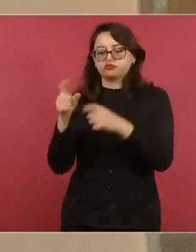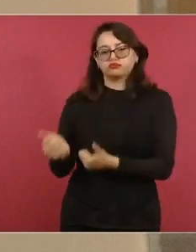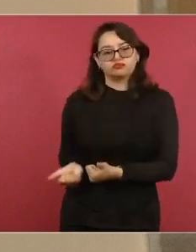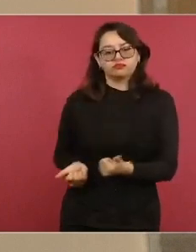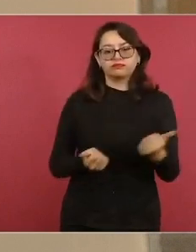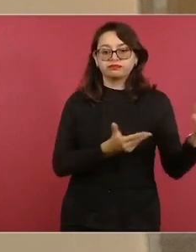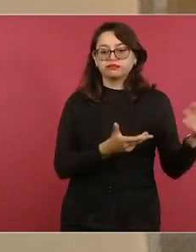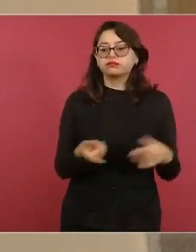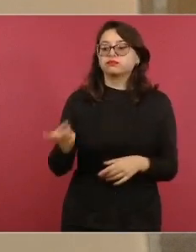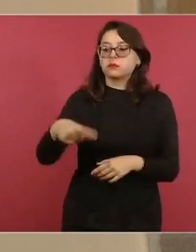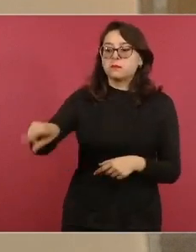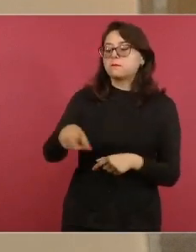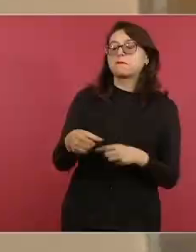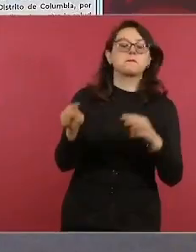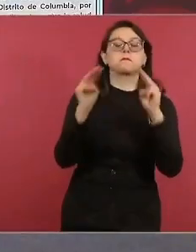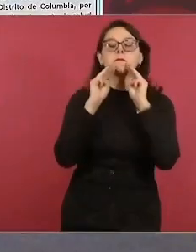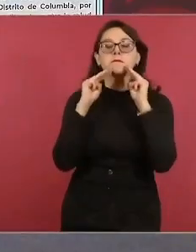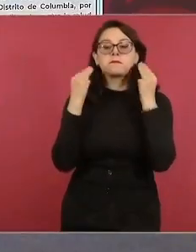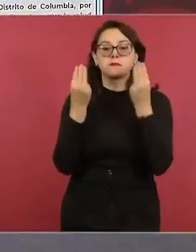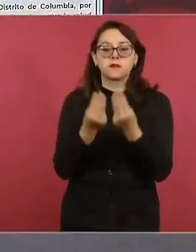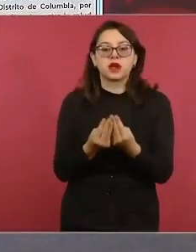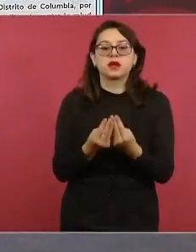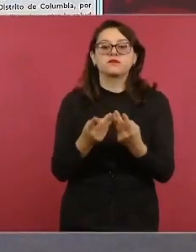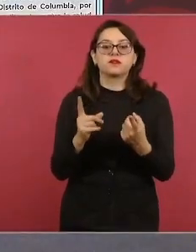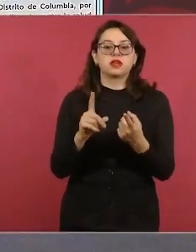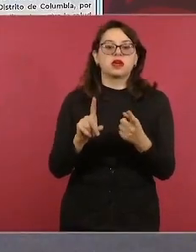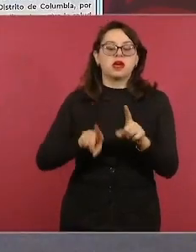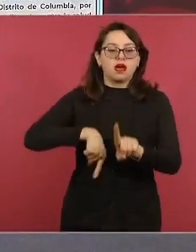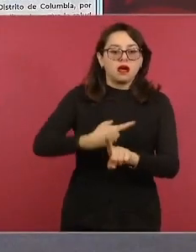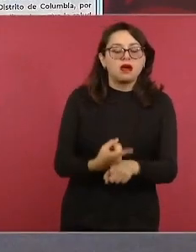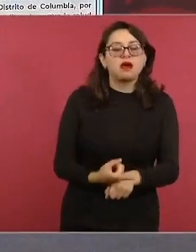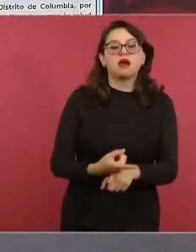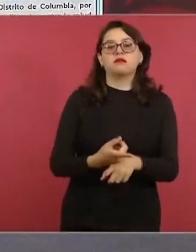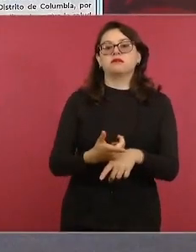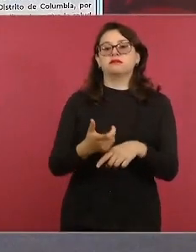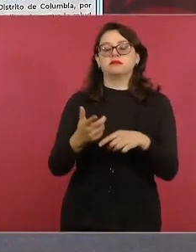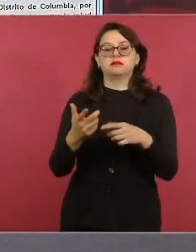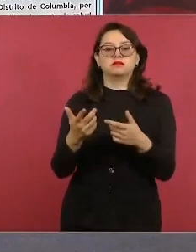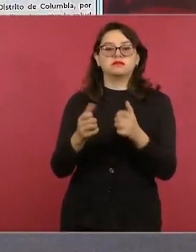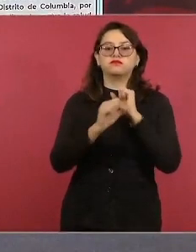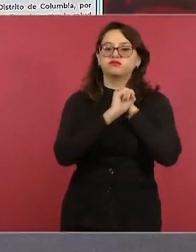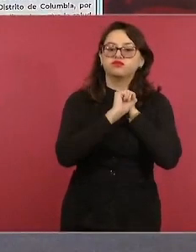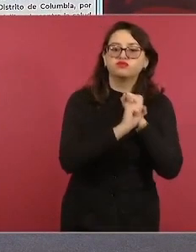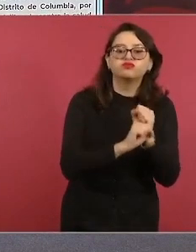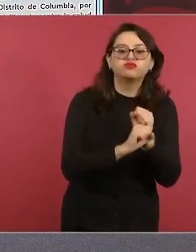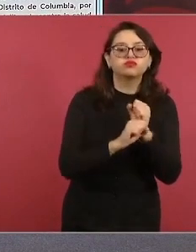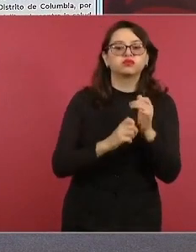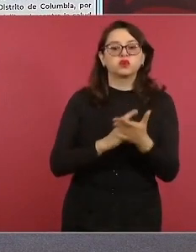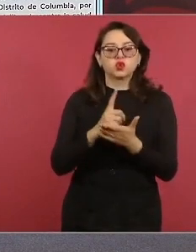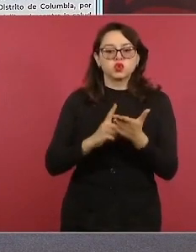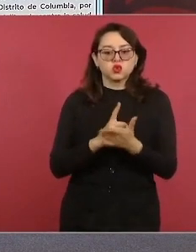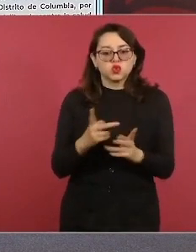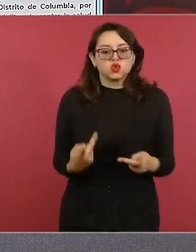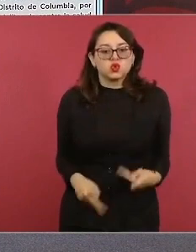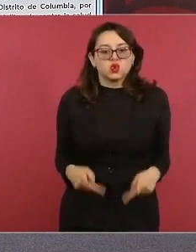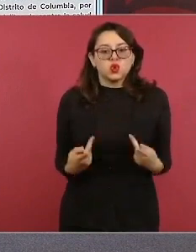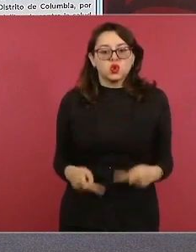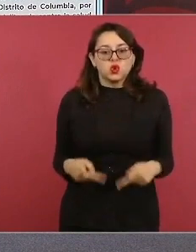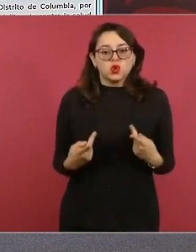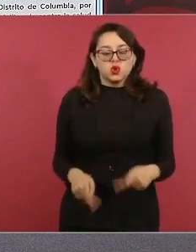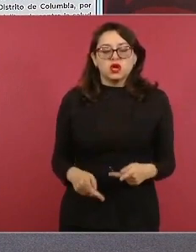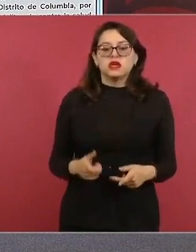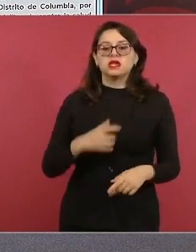Asunción delictuosa explotación sexual delincuencia organizada en narcotráfico lavado de